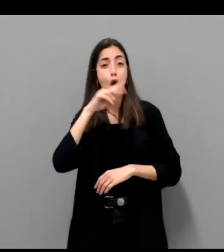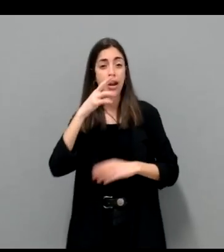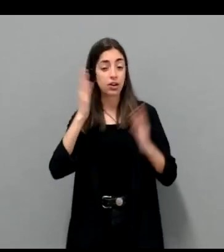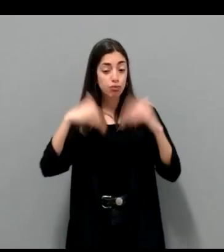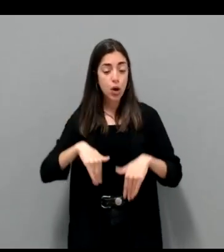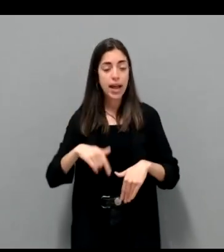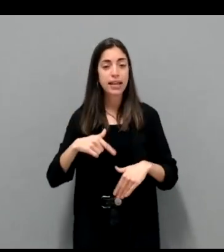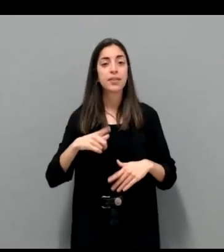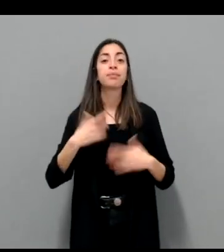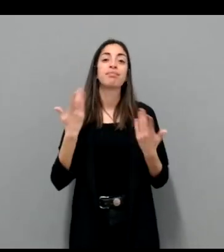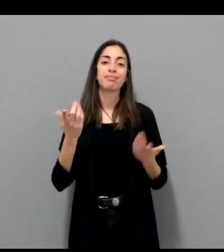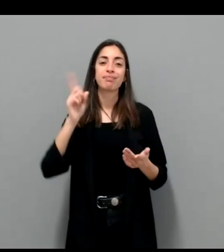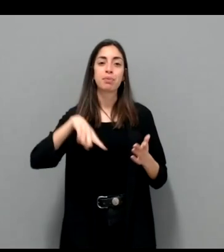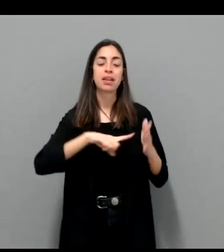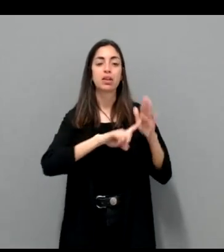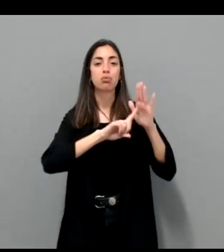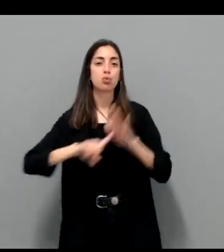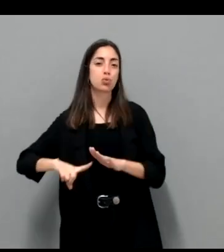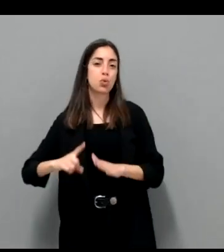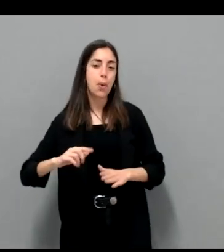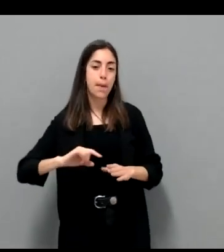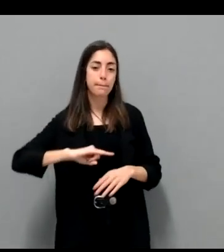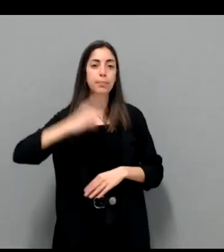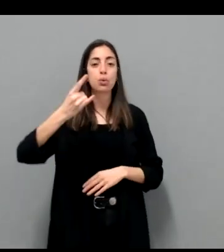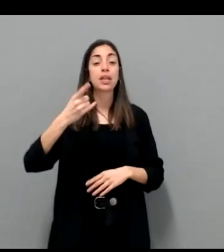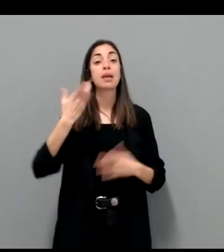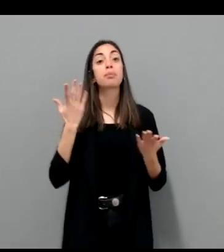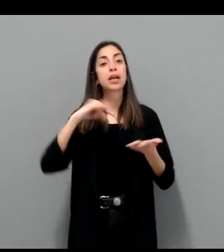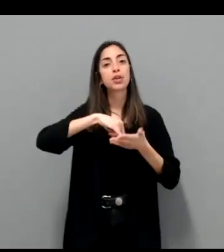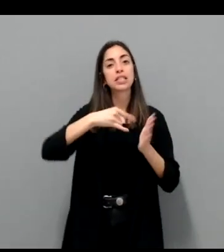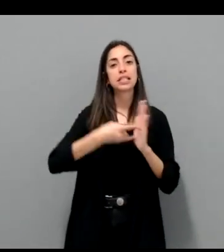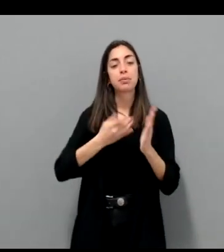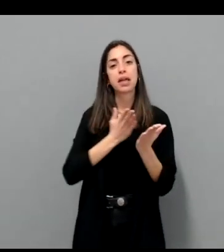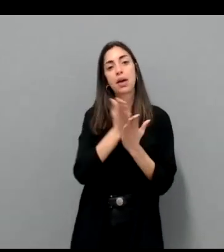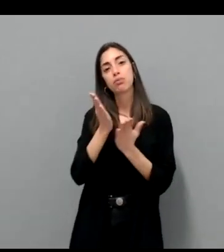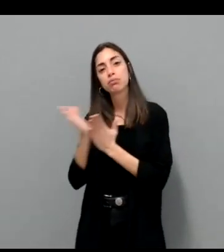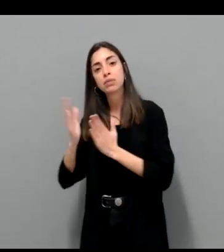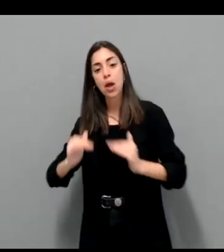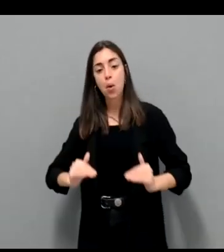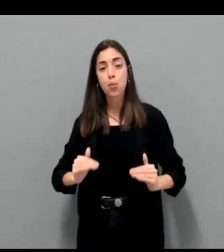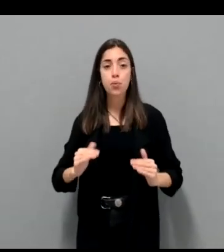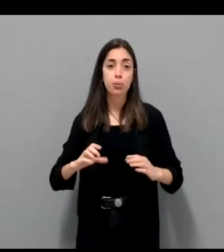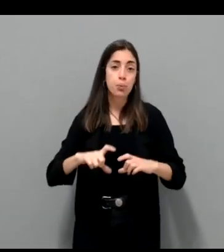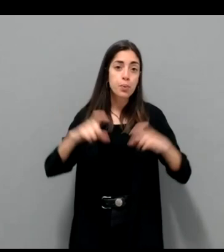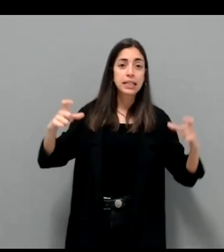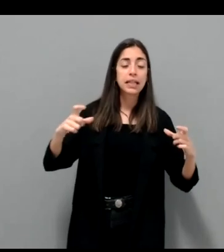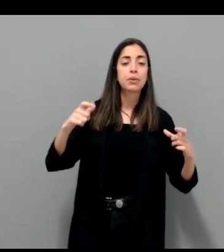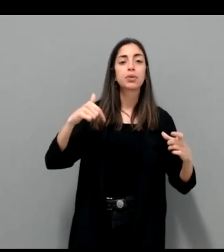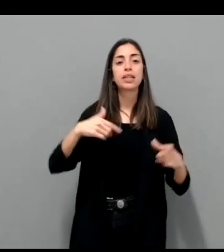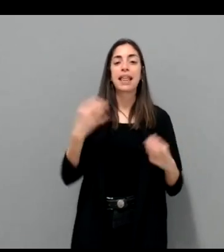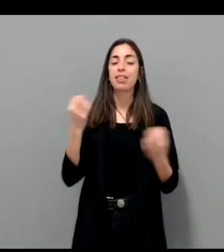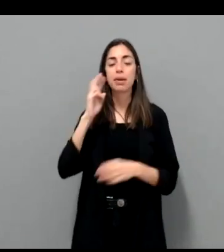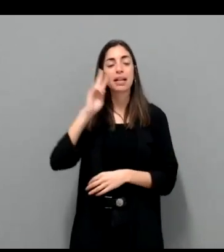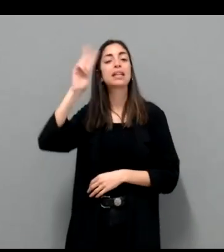exclusión social y precisan que los sistemas alternativos y aumentativos de la comunicación sean reconocidos ya de una